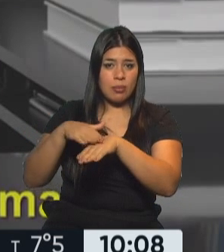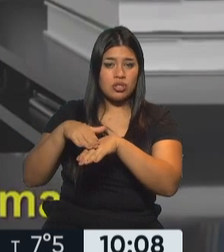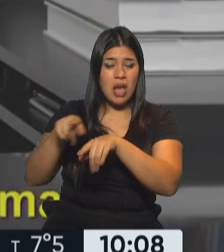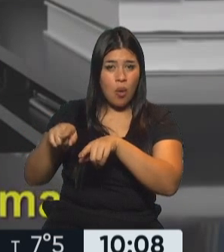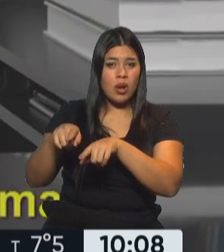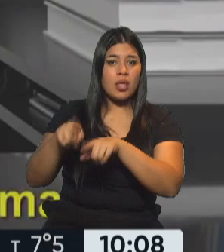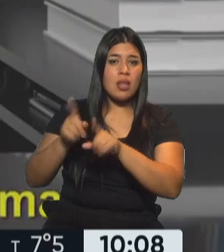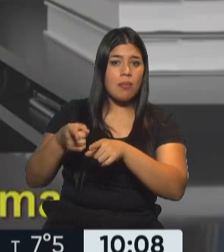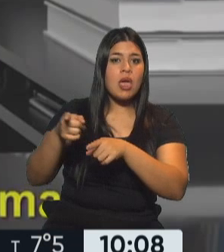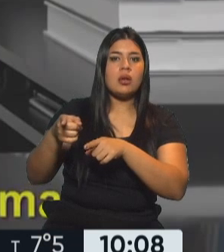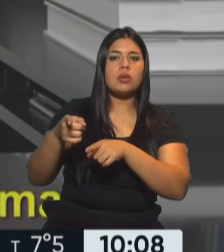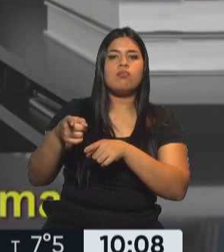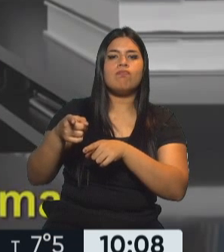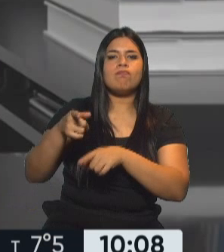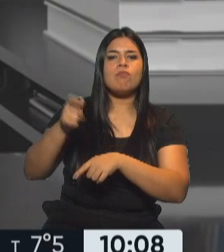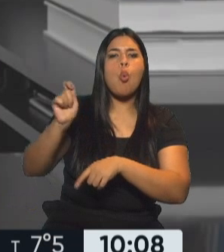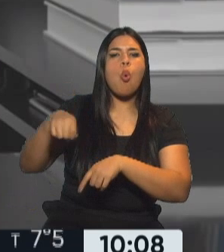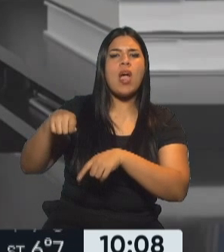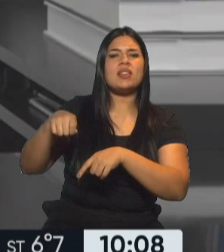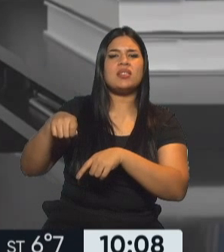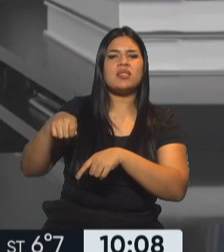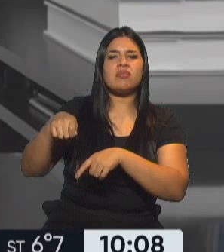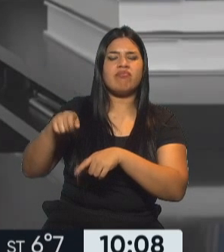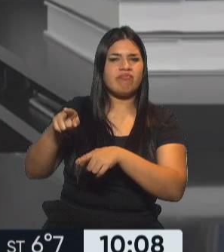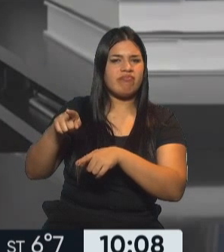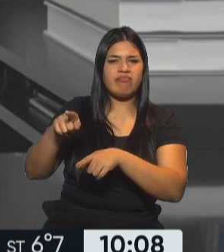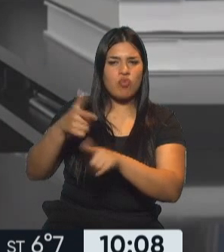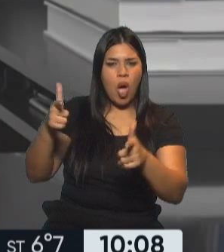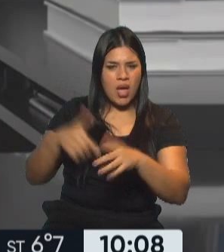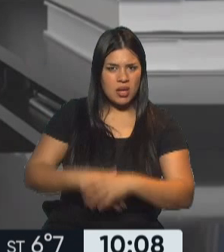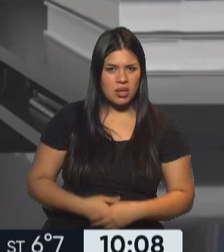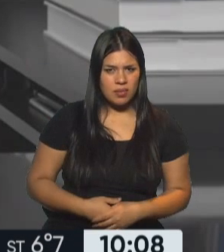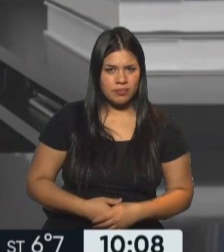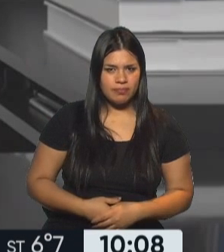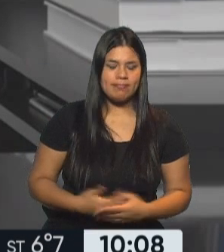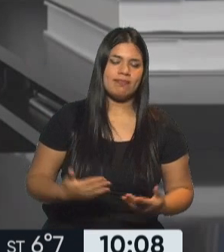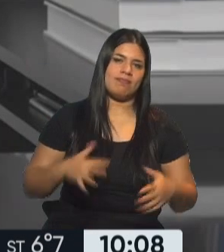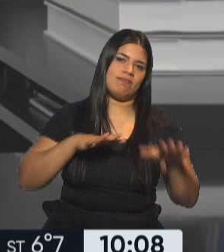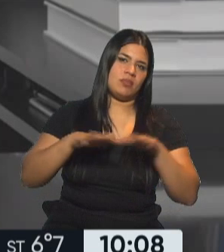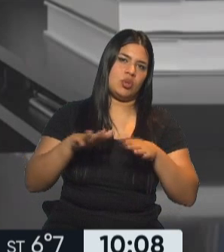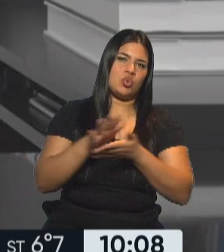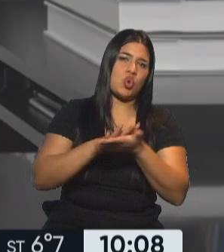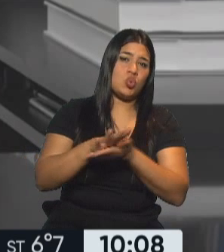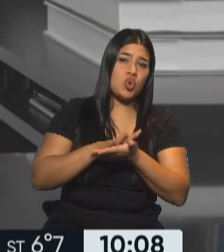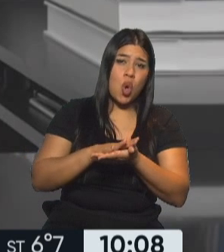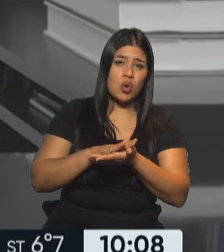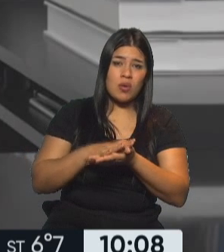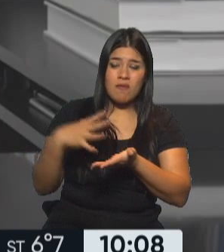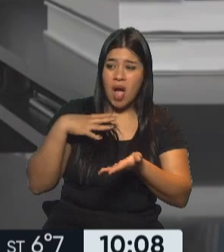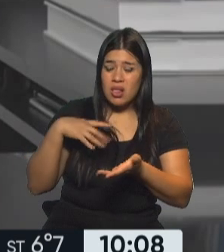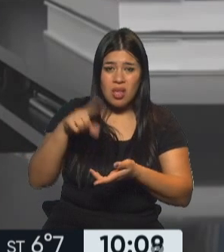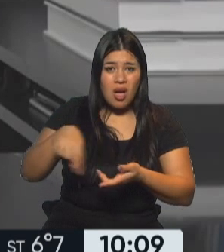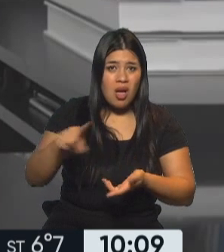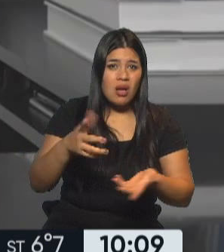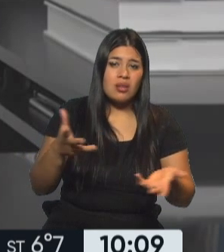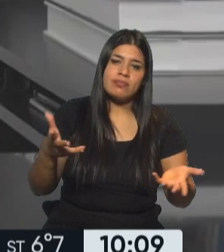juez o jueza en forma permanente. Esa situación sin resolver no hace más que colaborar para